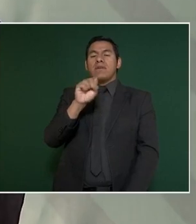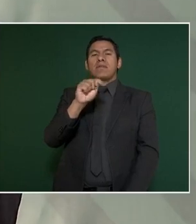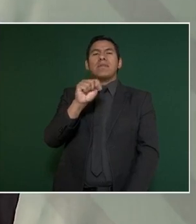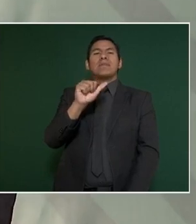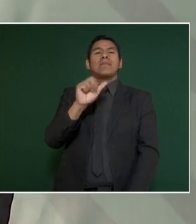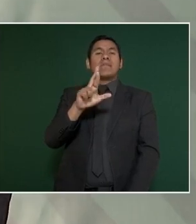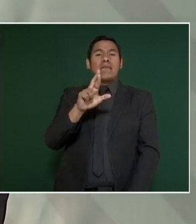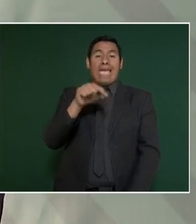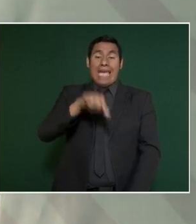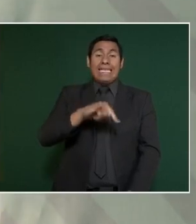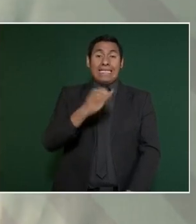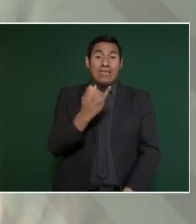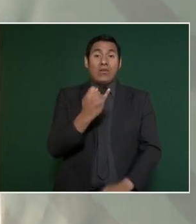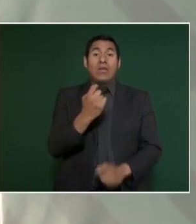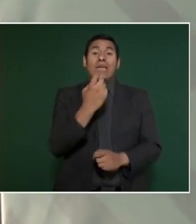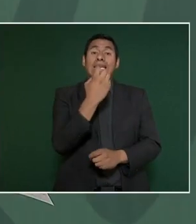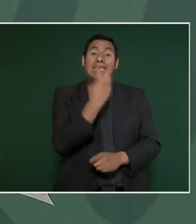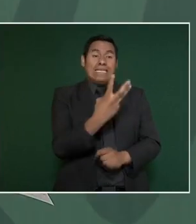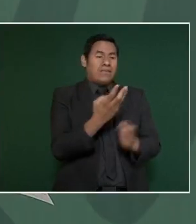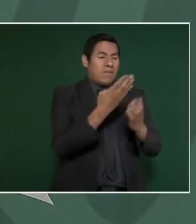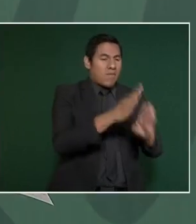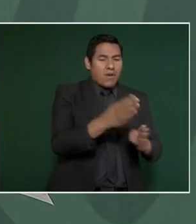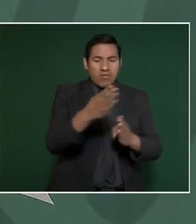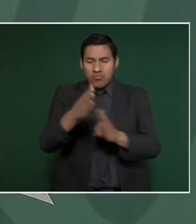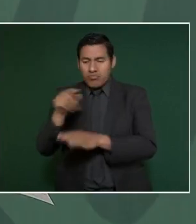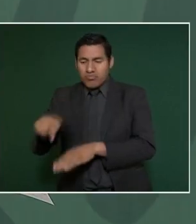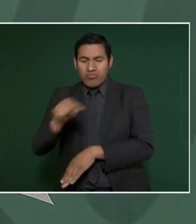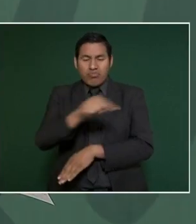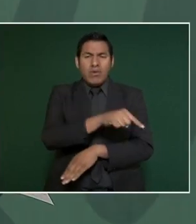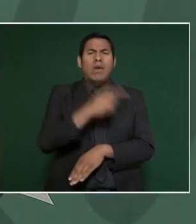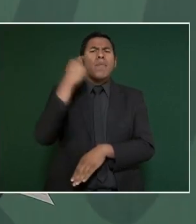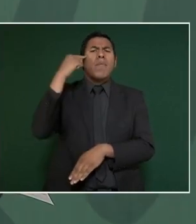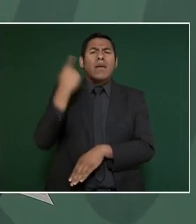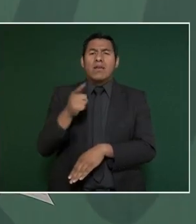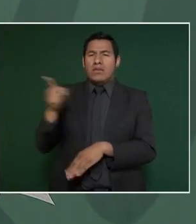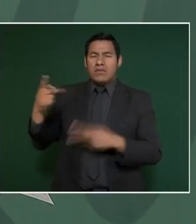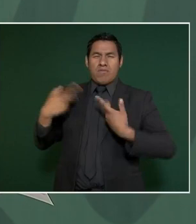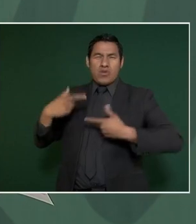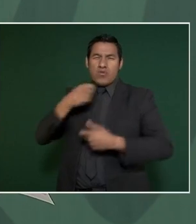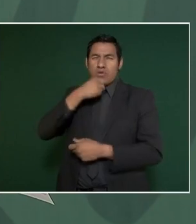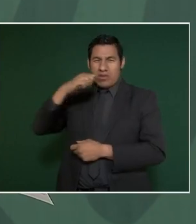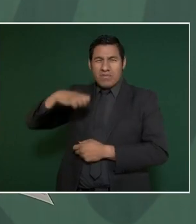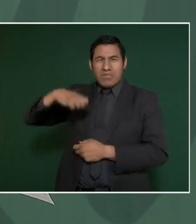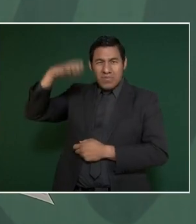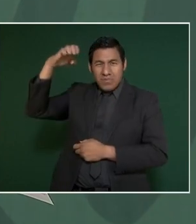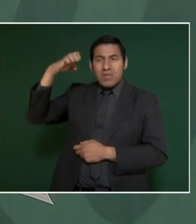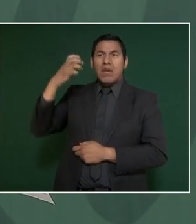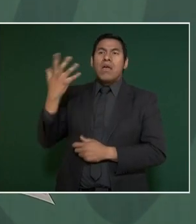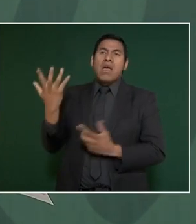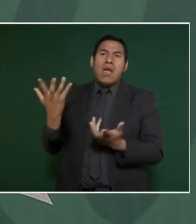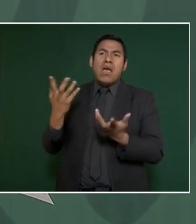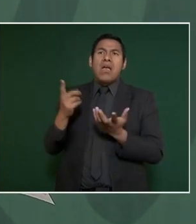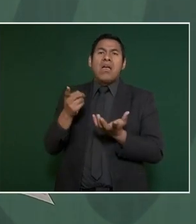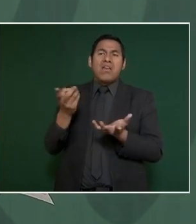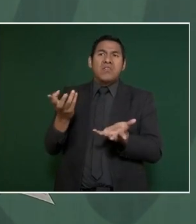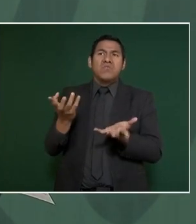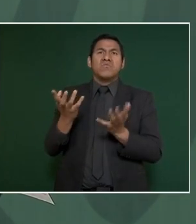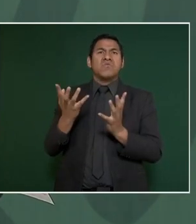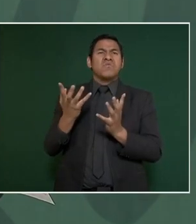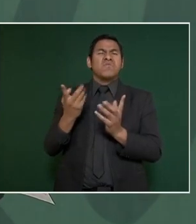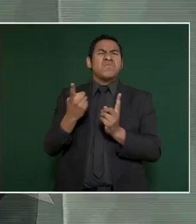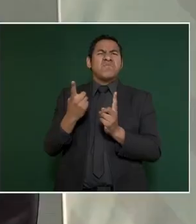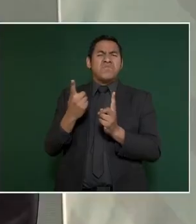Tijuana para que los adultos mayores los becarios todos con una